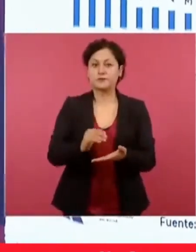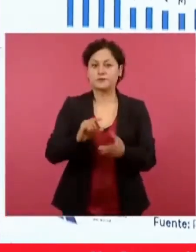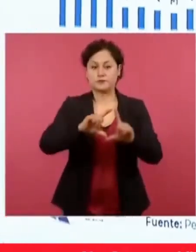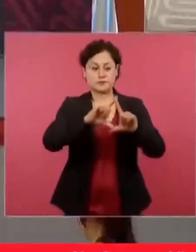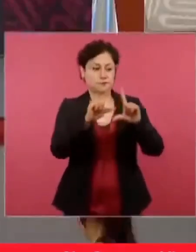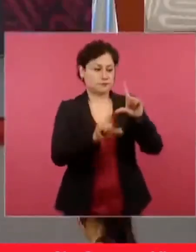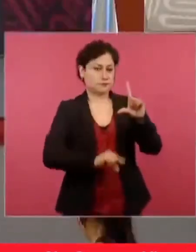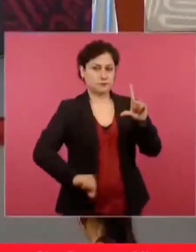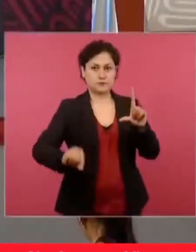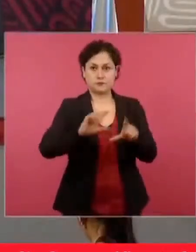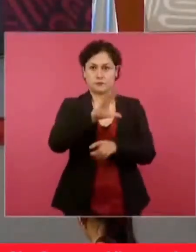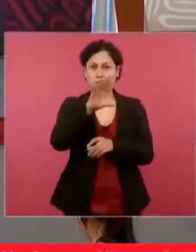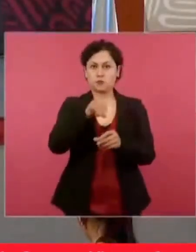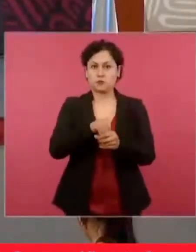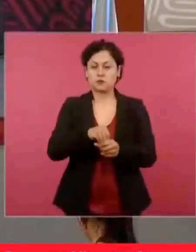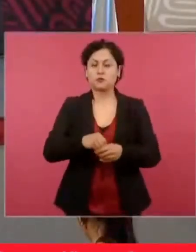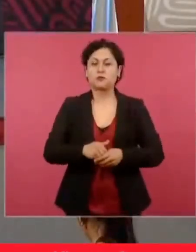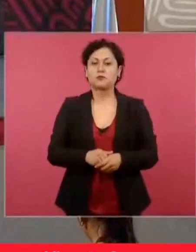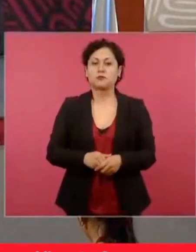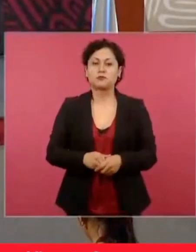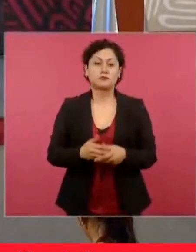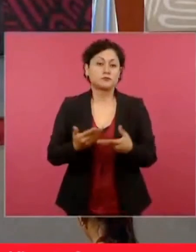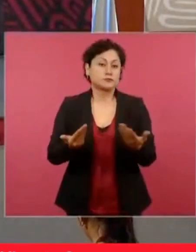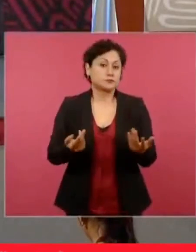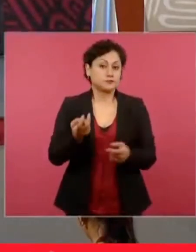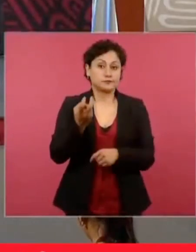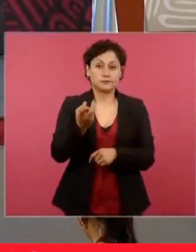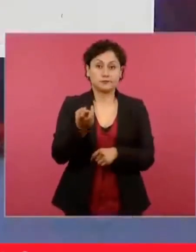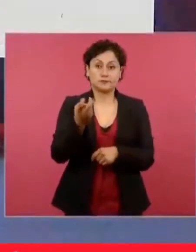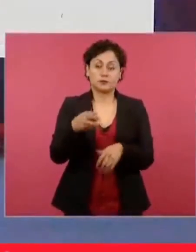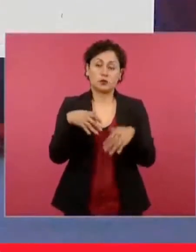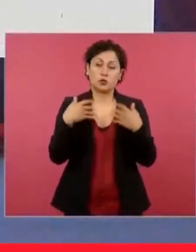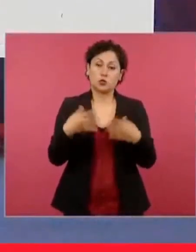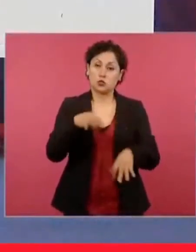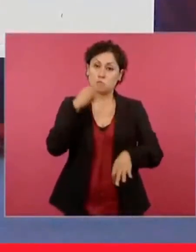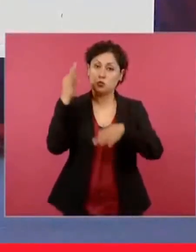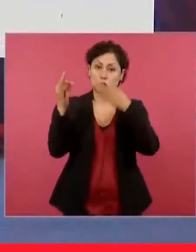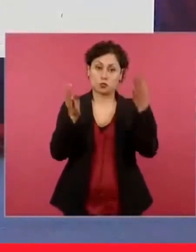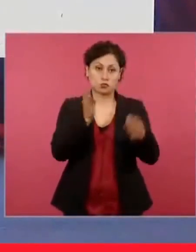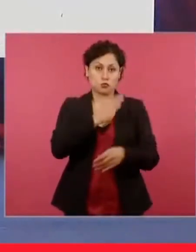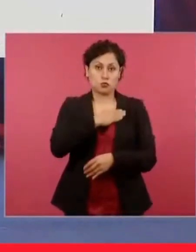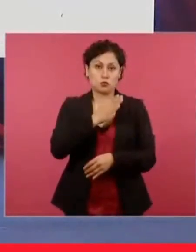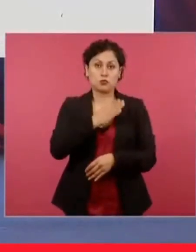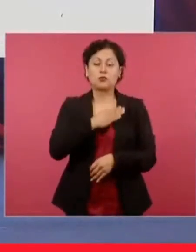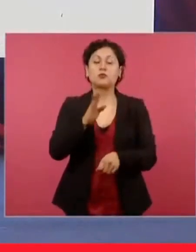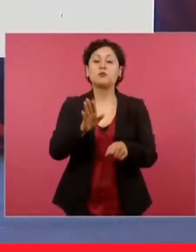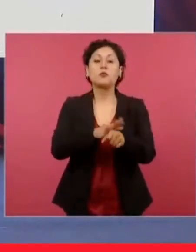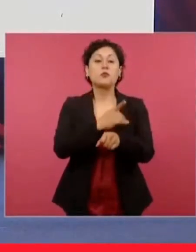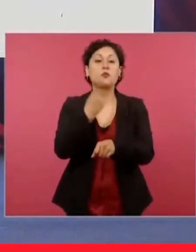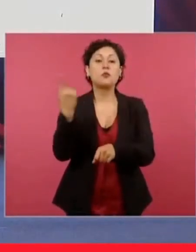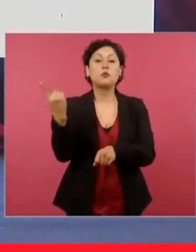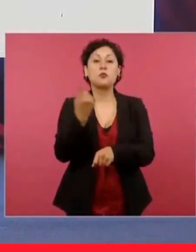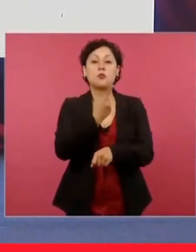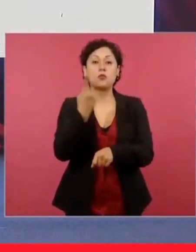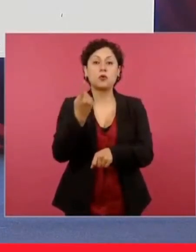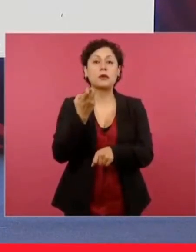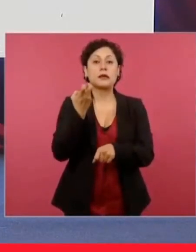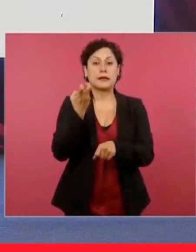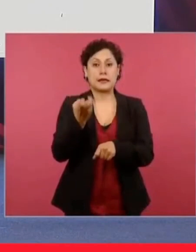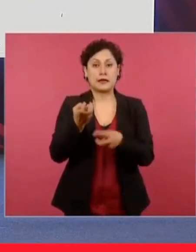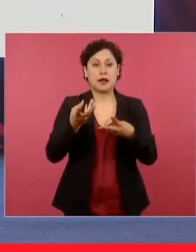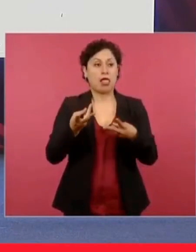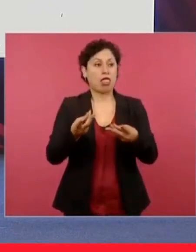nacional y esto pues tiene una buena noticia porque el ahorro estimado por